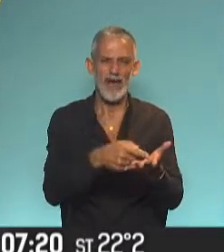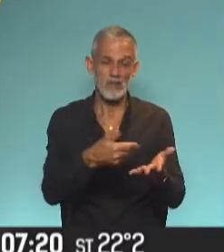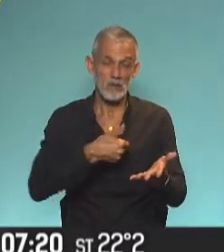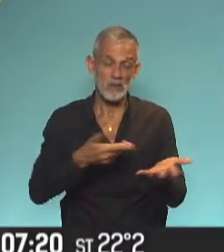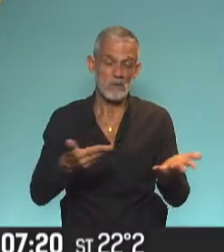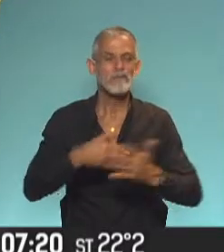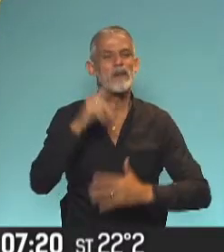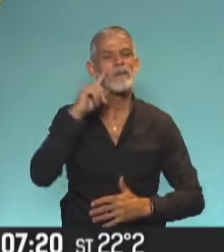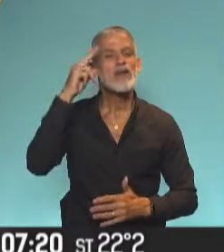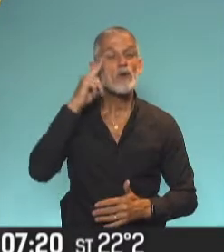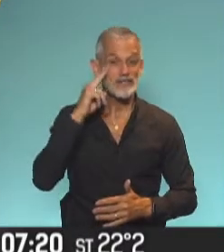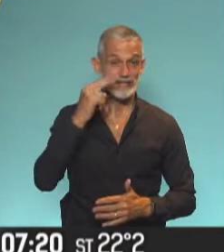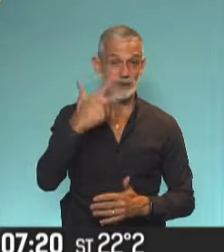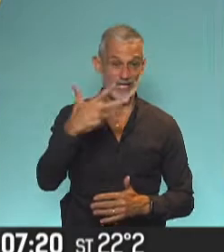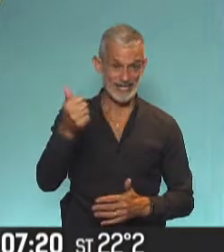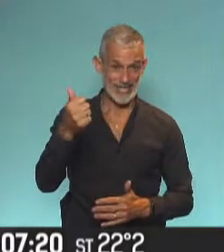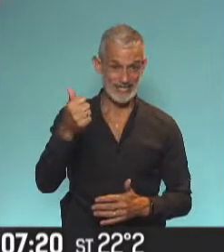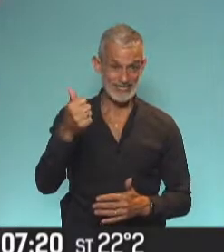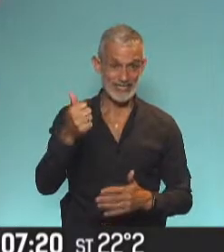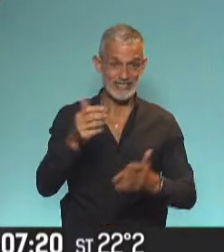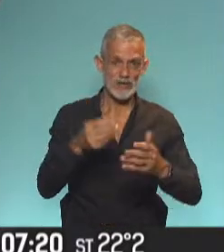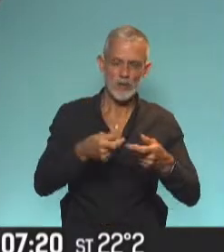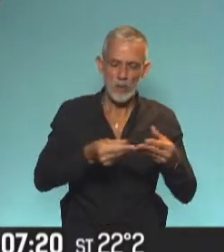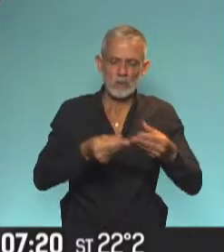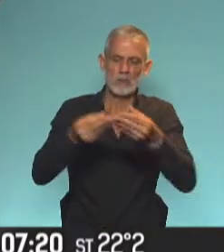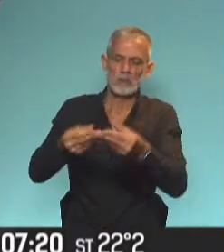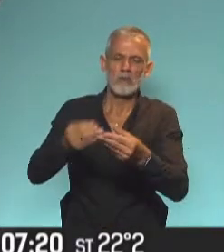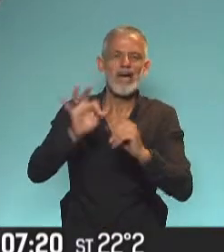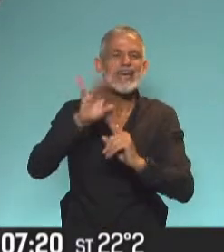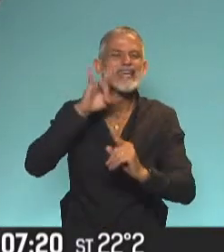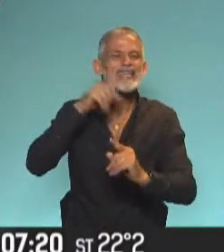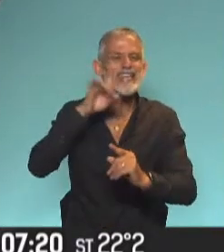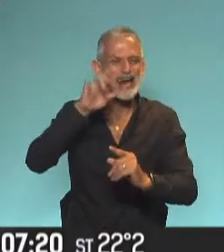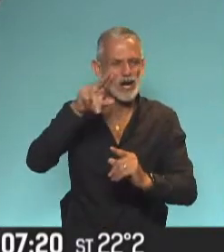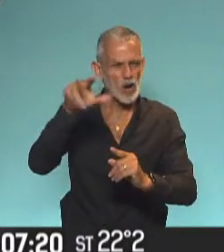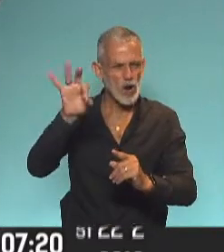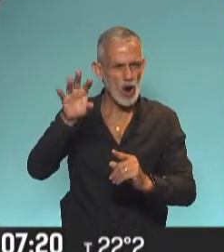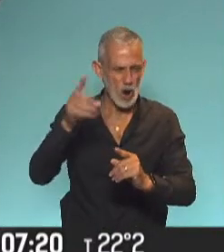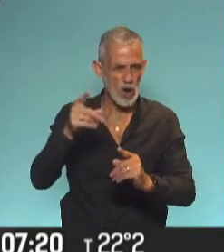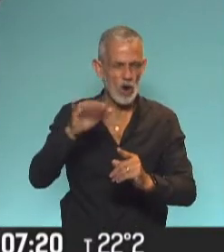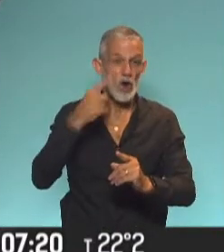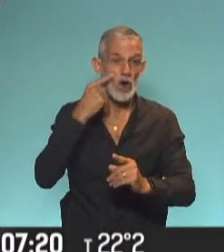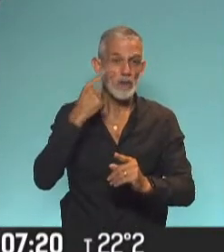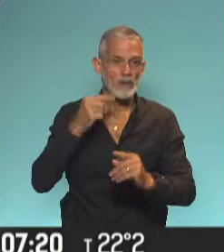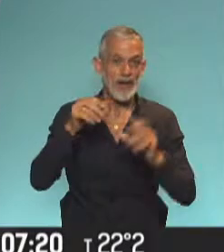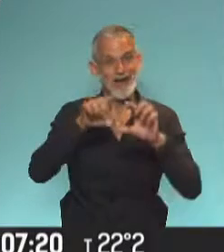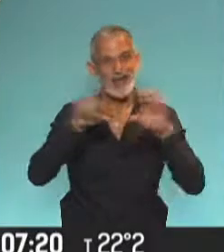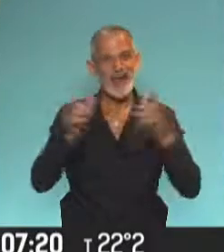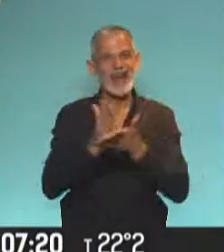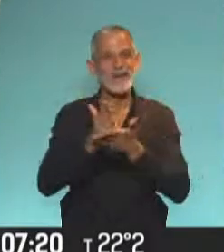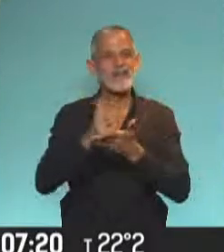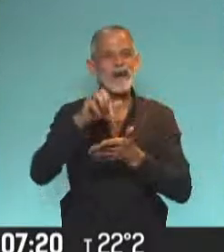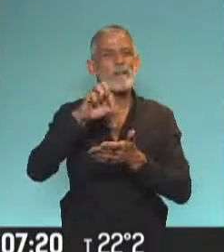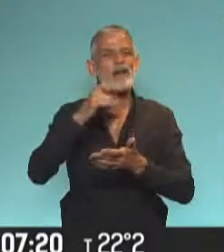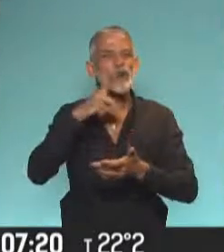En 1936 llevó páginas de muestra a Dante Quinterno, quien lo convocó a participar en la revista Patoruzú. Le